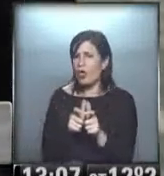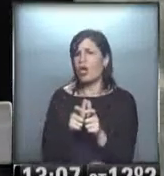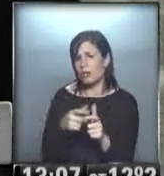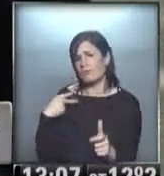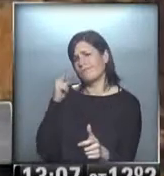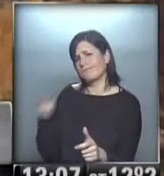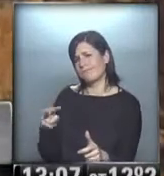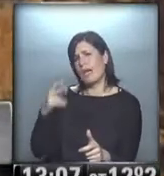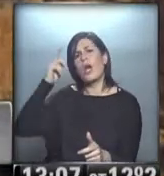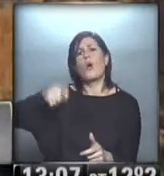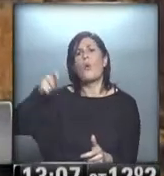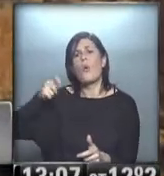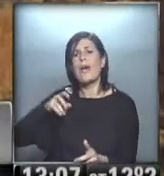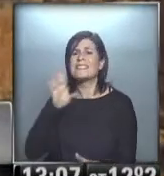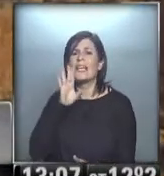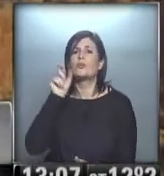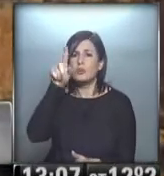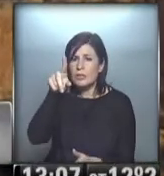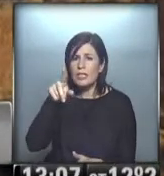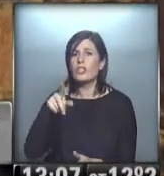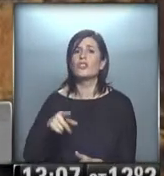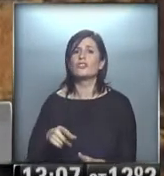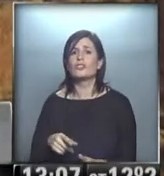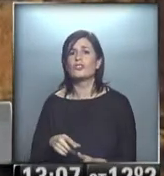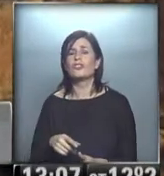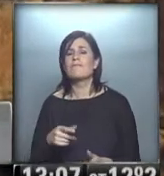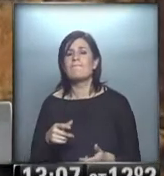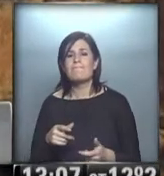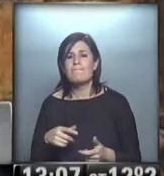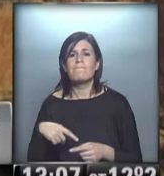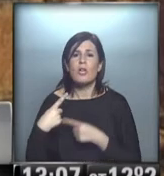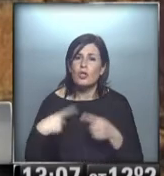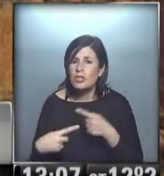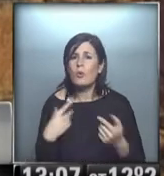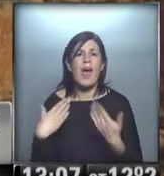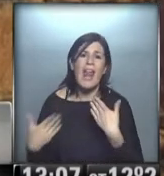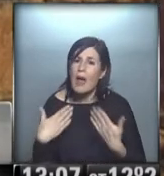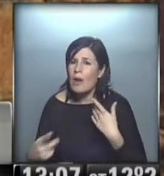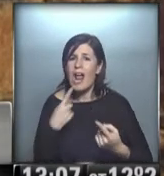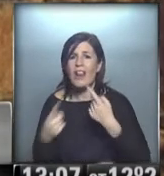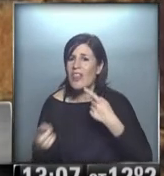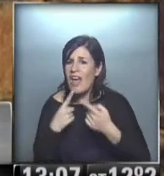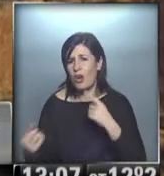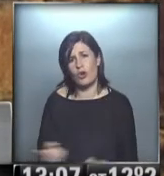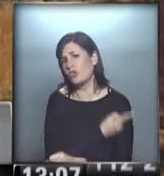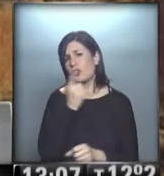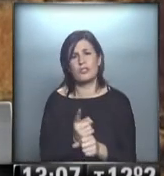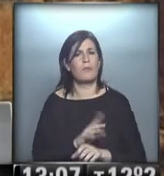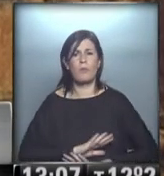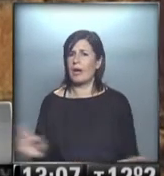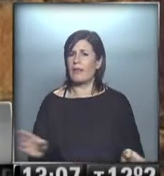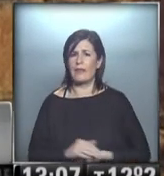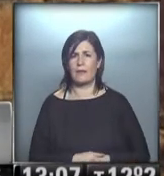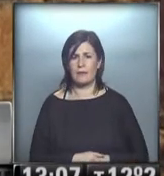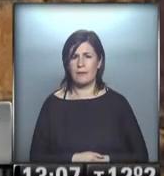claro que el juez Tomás Griesa no está en condiciones de seguir el nivel de charla en su propio recinto. Y detalla,